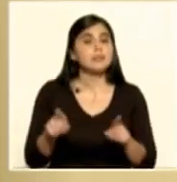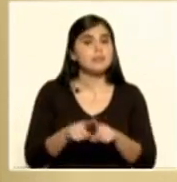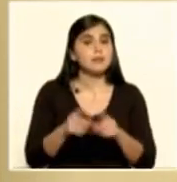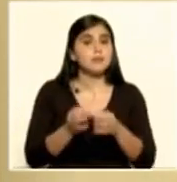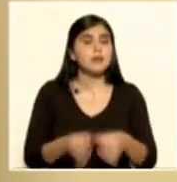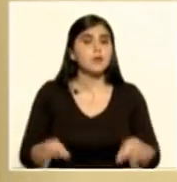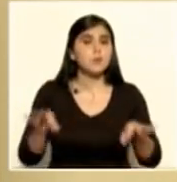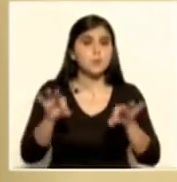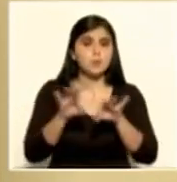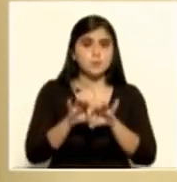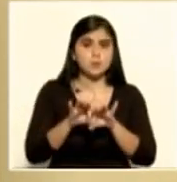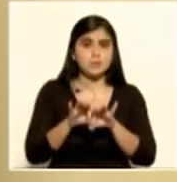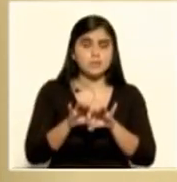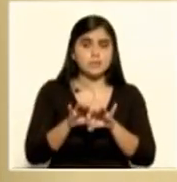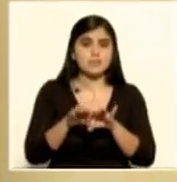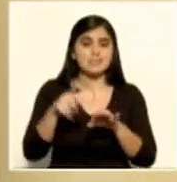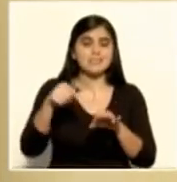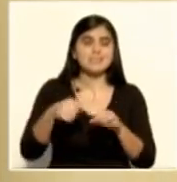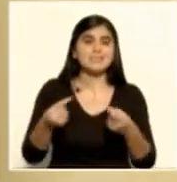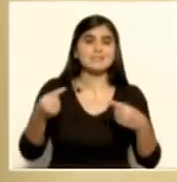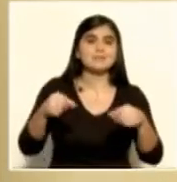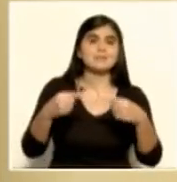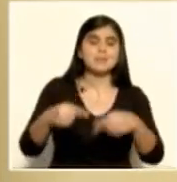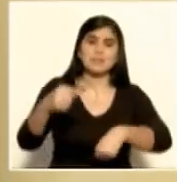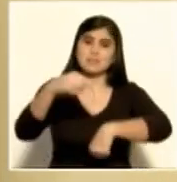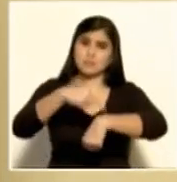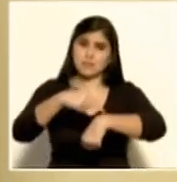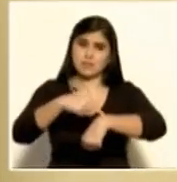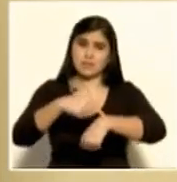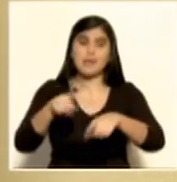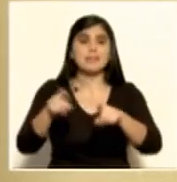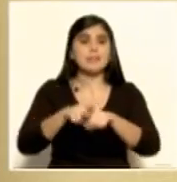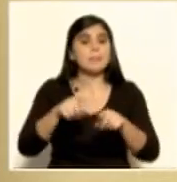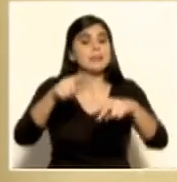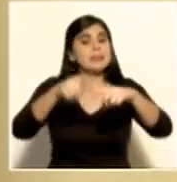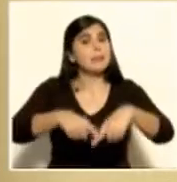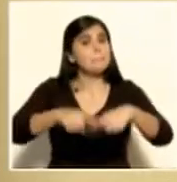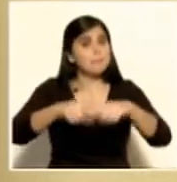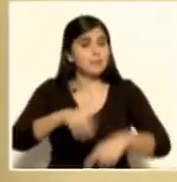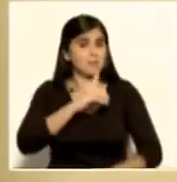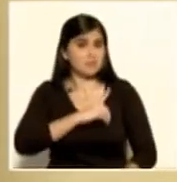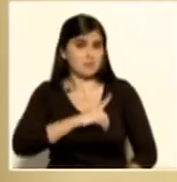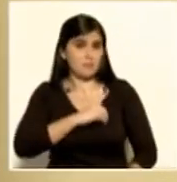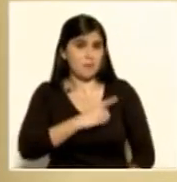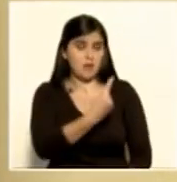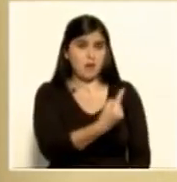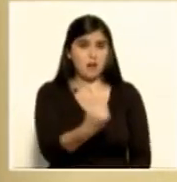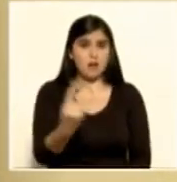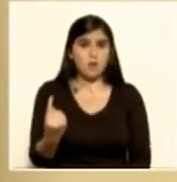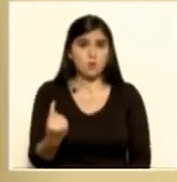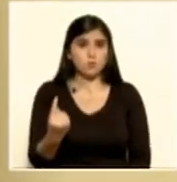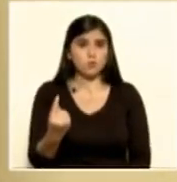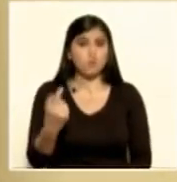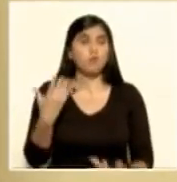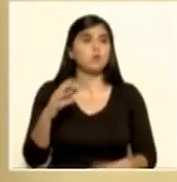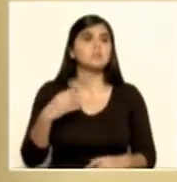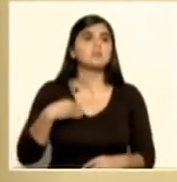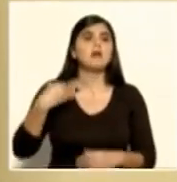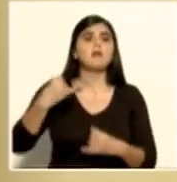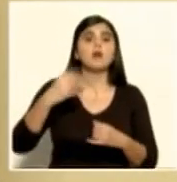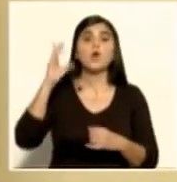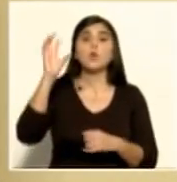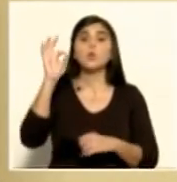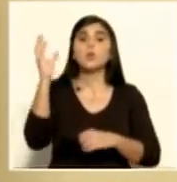efecto va a tomar tiempo y que depende justamente también de la disciplina social. O sea, no es que vamos a terminar los 9 días y que